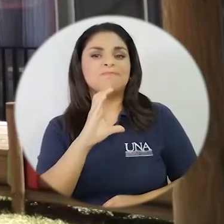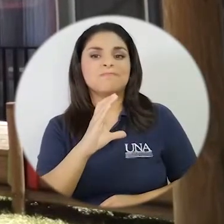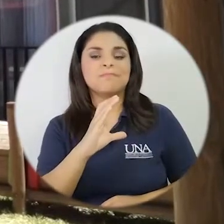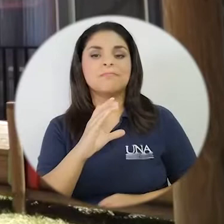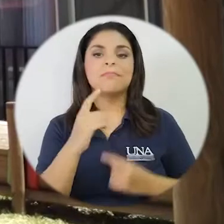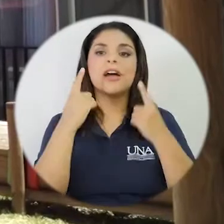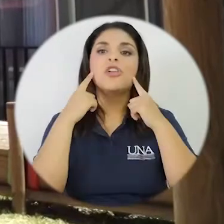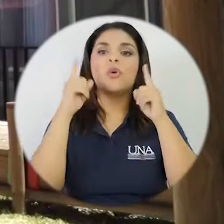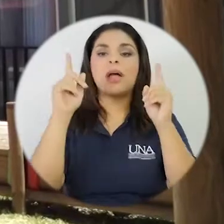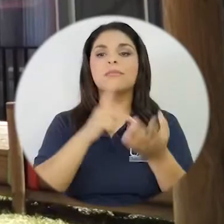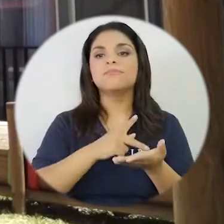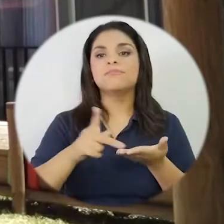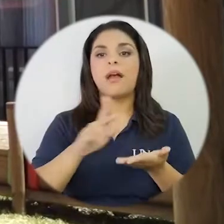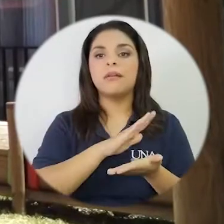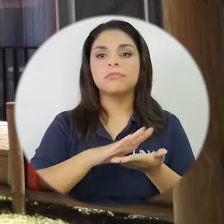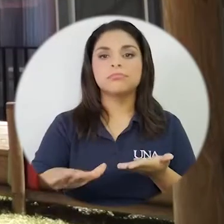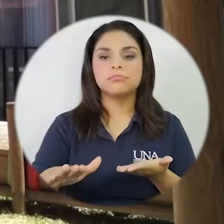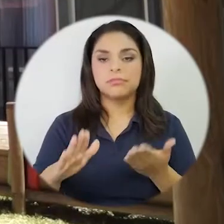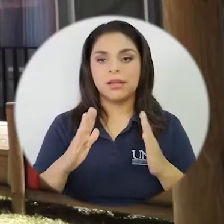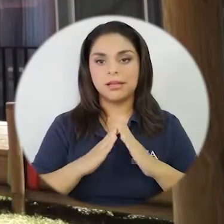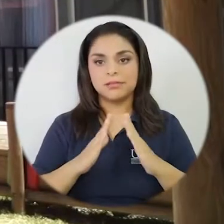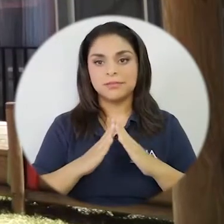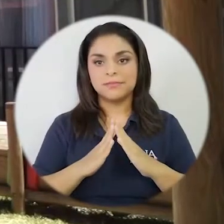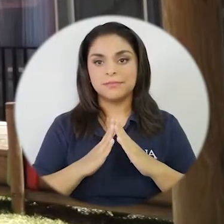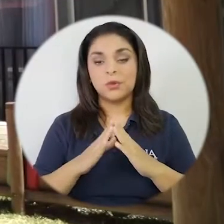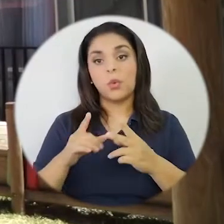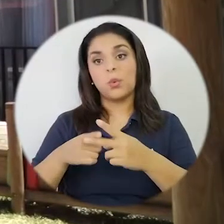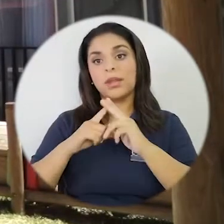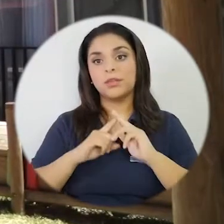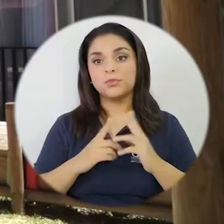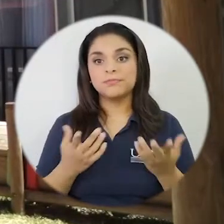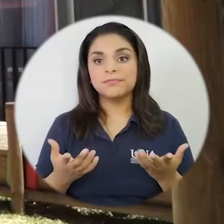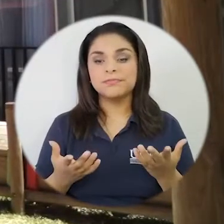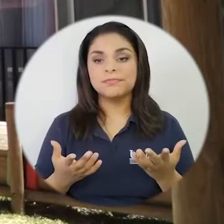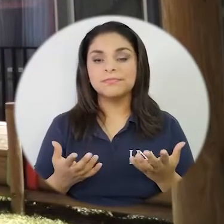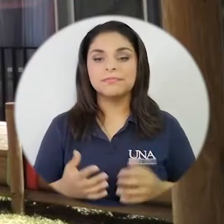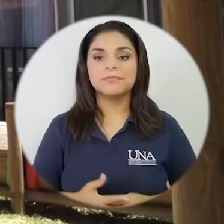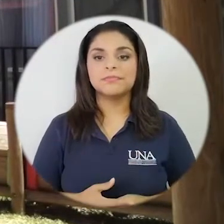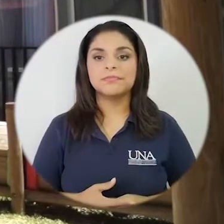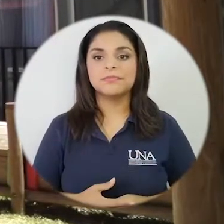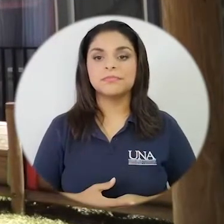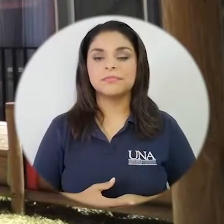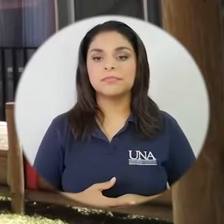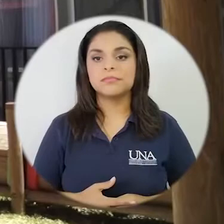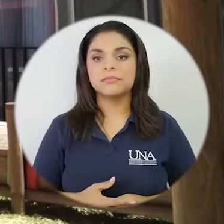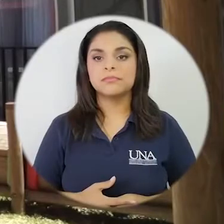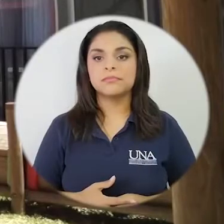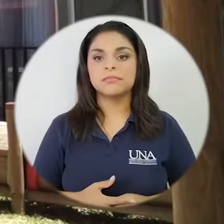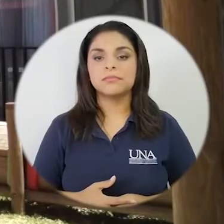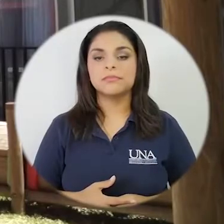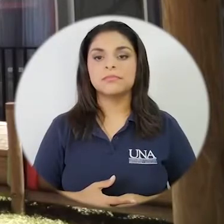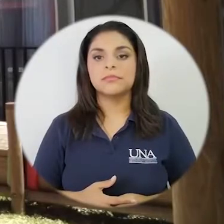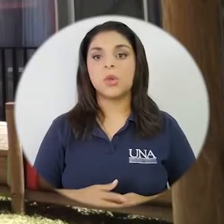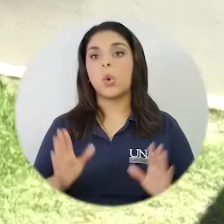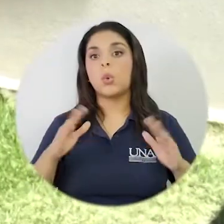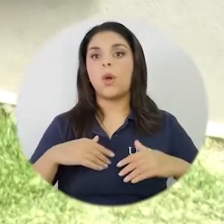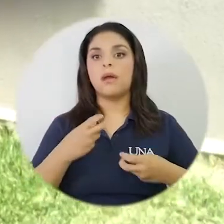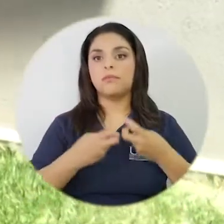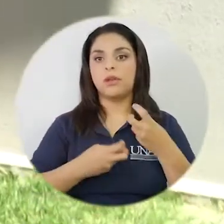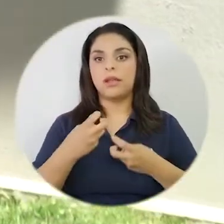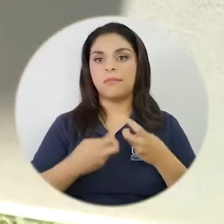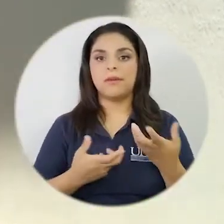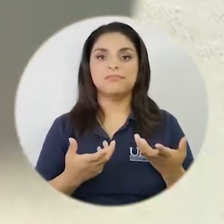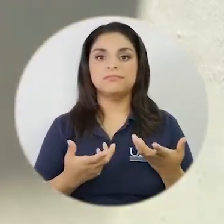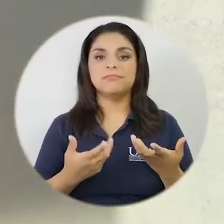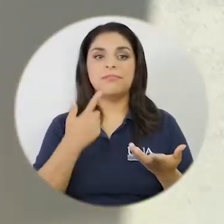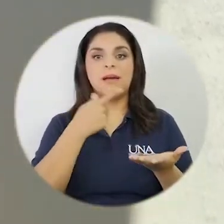lo suficientemente altos, ¿para qué? Para poder llegar y pagar un crédito, que para no tener problema a la hora de pagar un